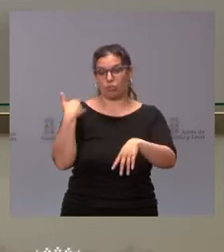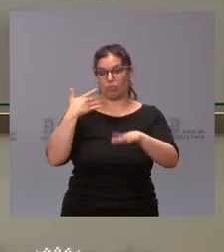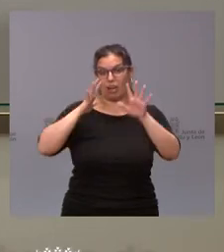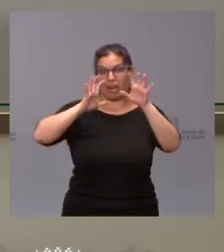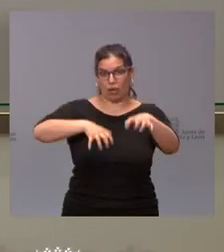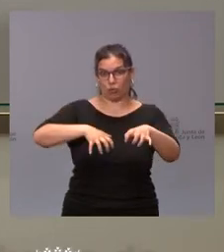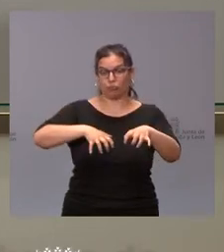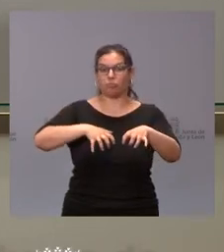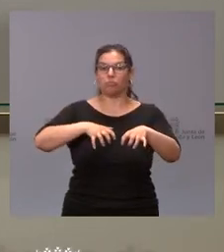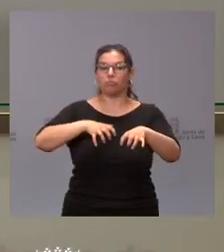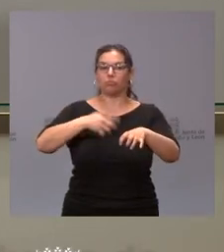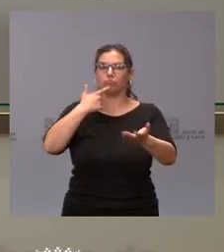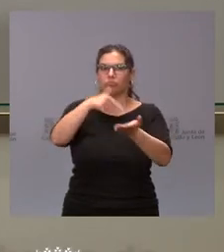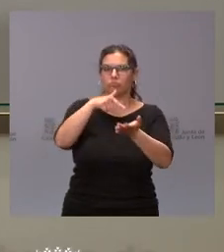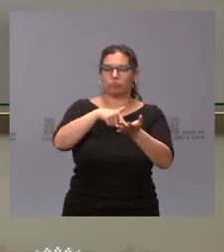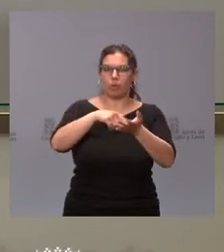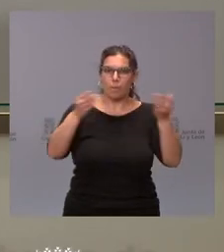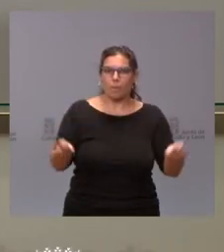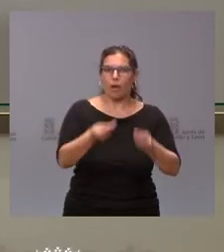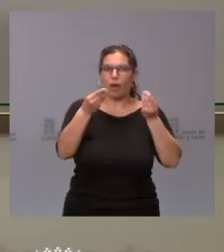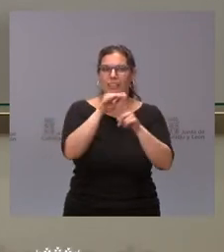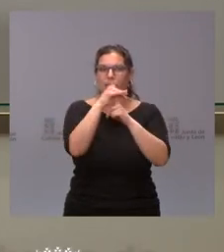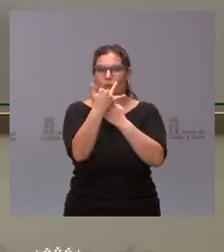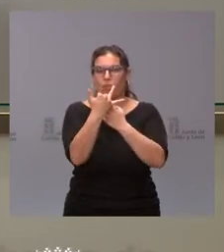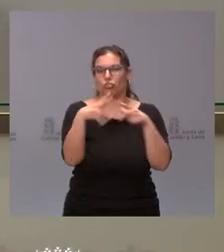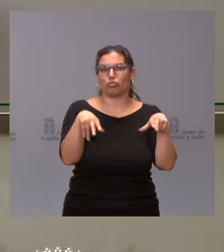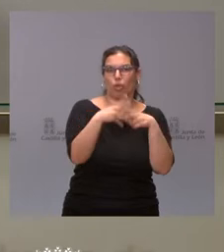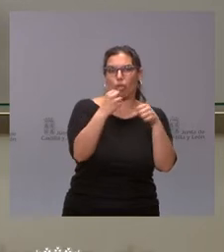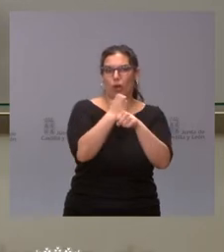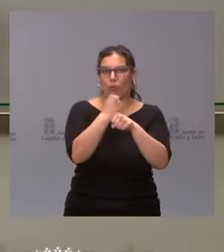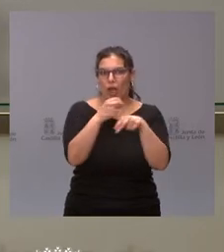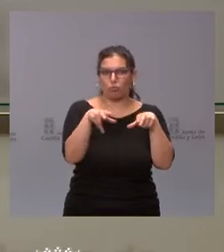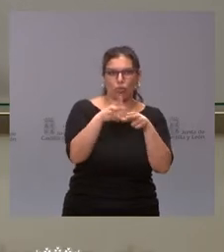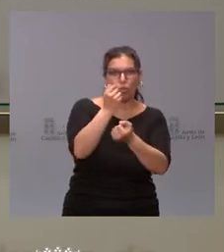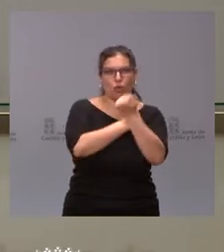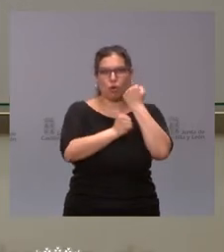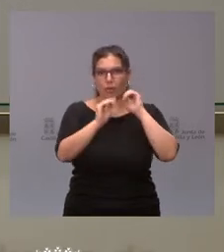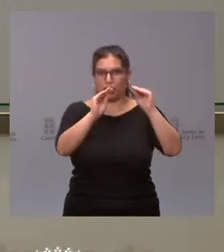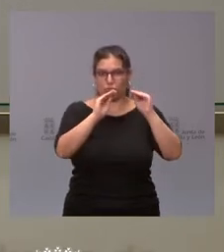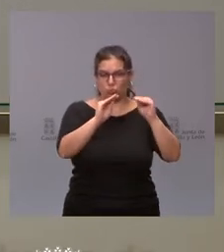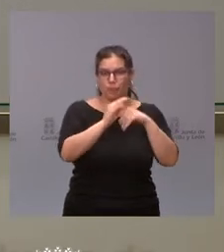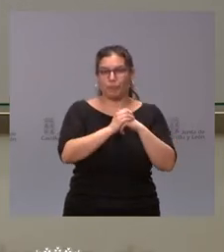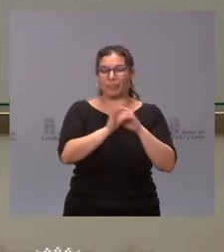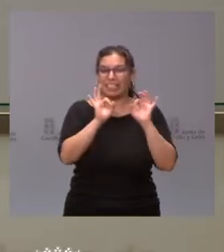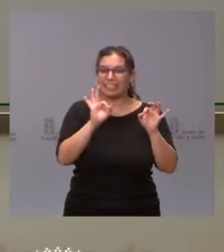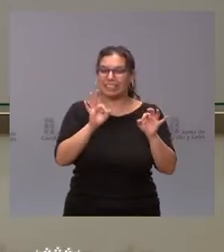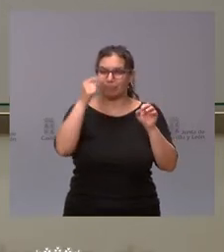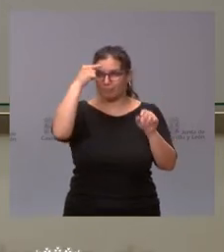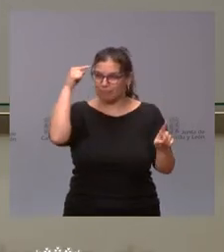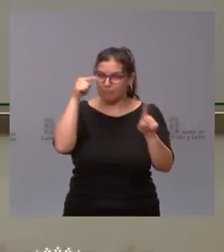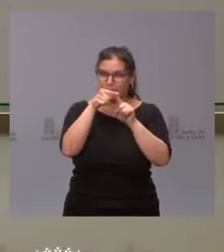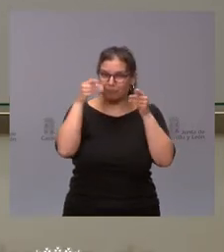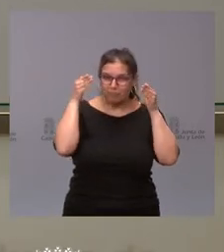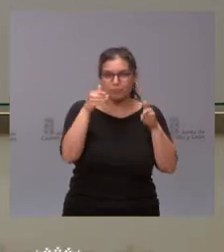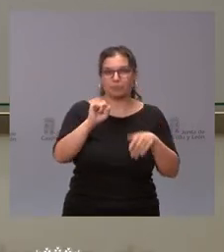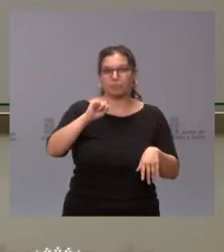mejoras en la situación sociolaboral, socioeconómica. En concreto, hacen hincapié en la